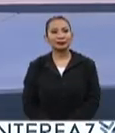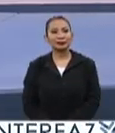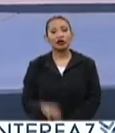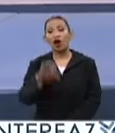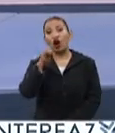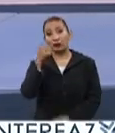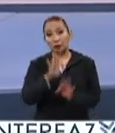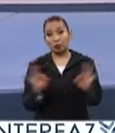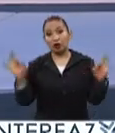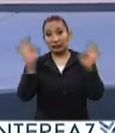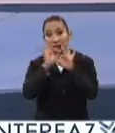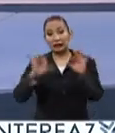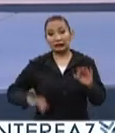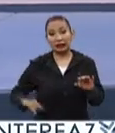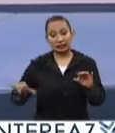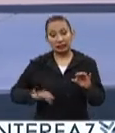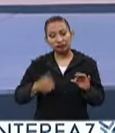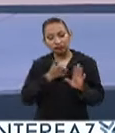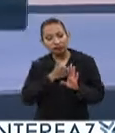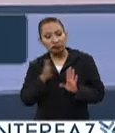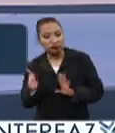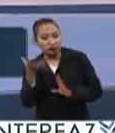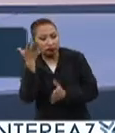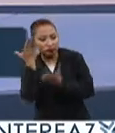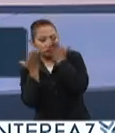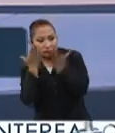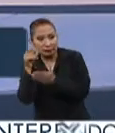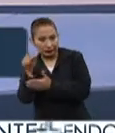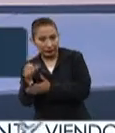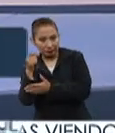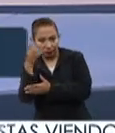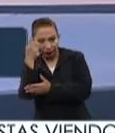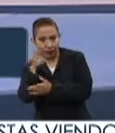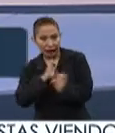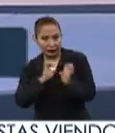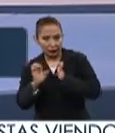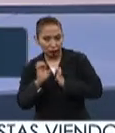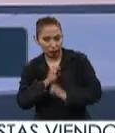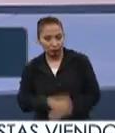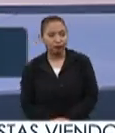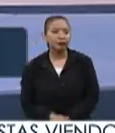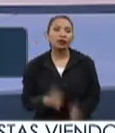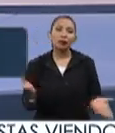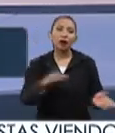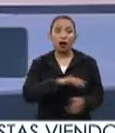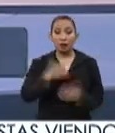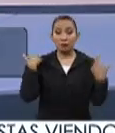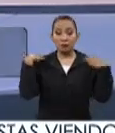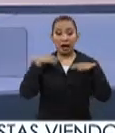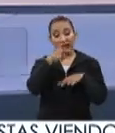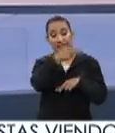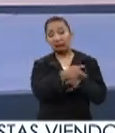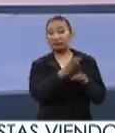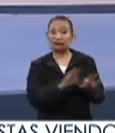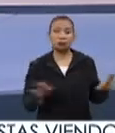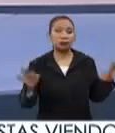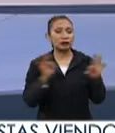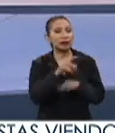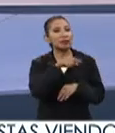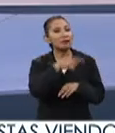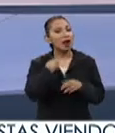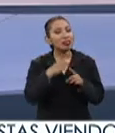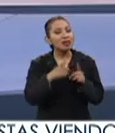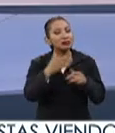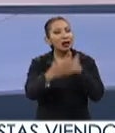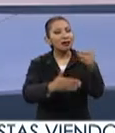Otra de las importantes e interesantes vertientes de la formación que tiene el Ejército. Y bueno, porque los docentes son una parte esencial para